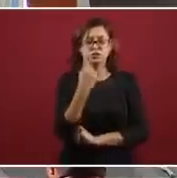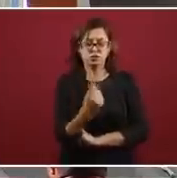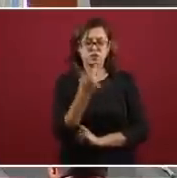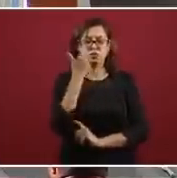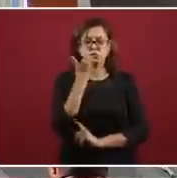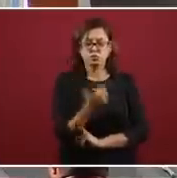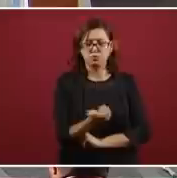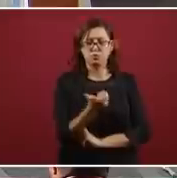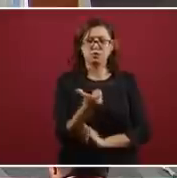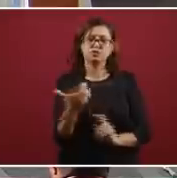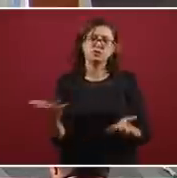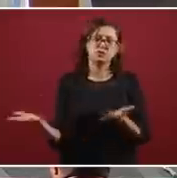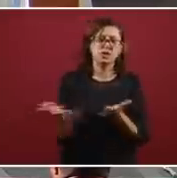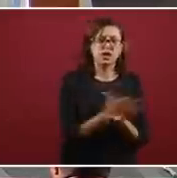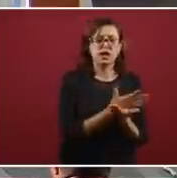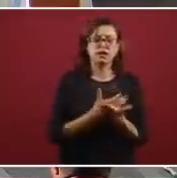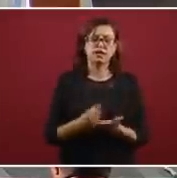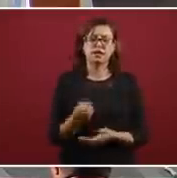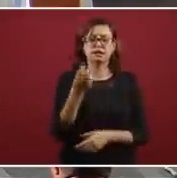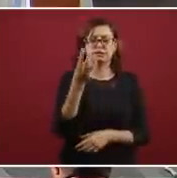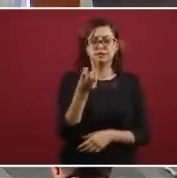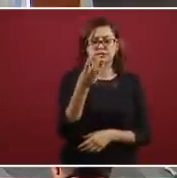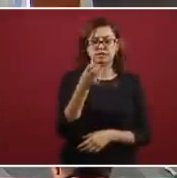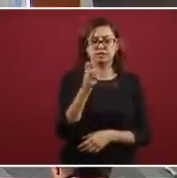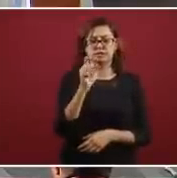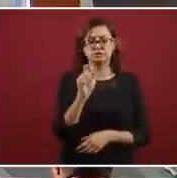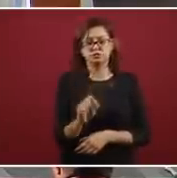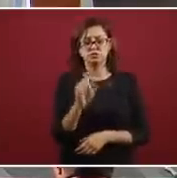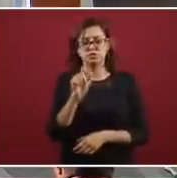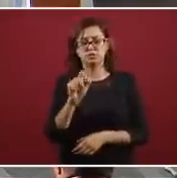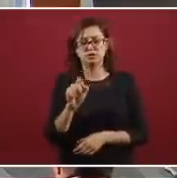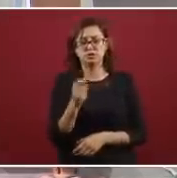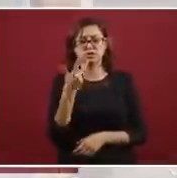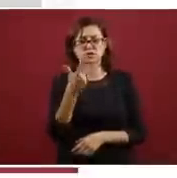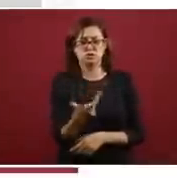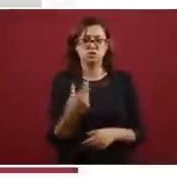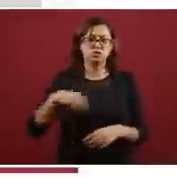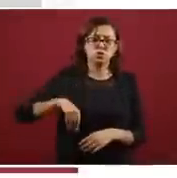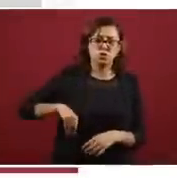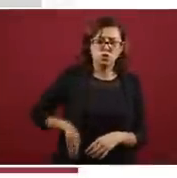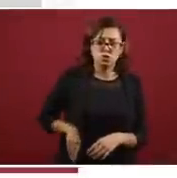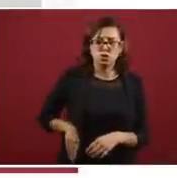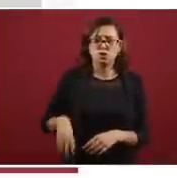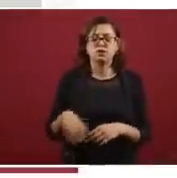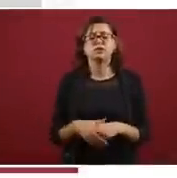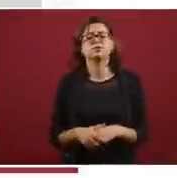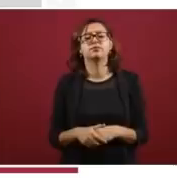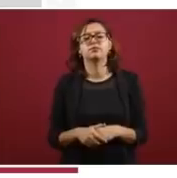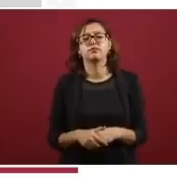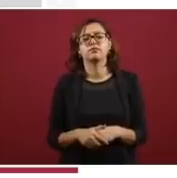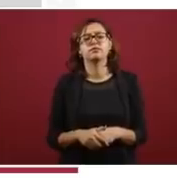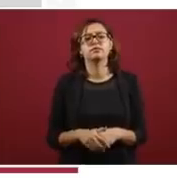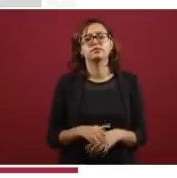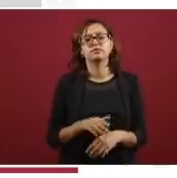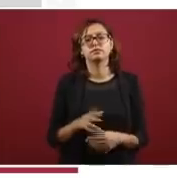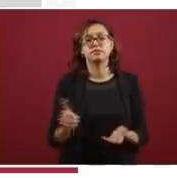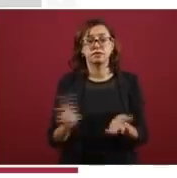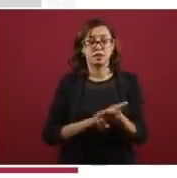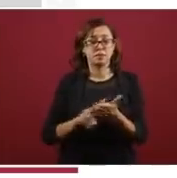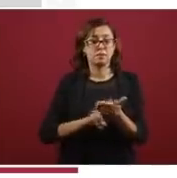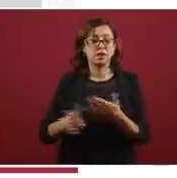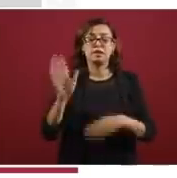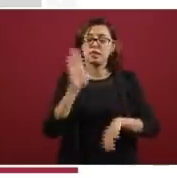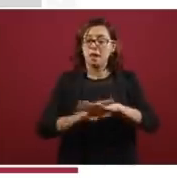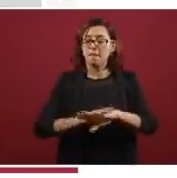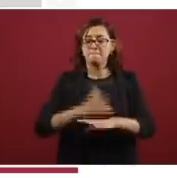litro y un margen de 3 pesos con 28 centavos. Mientras que la gasolina regular más económica